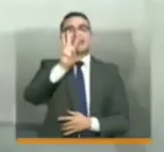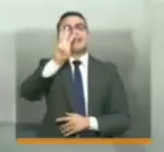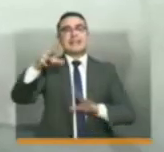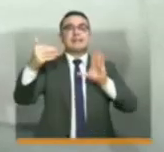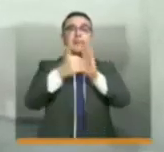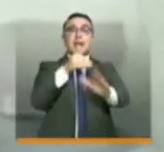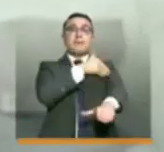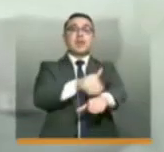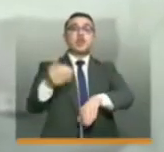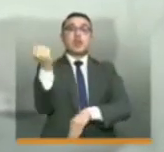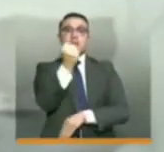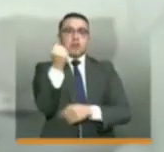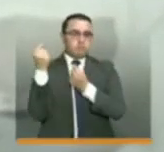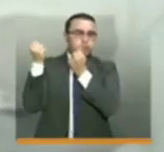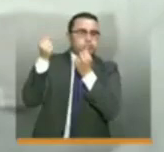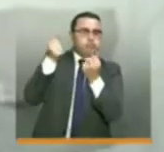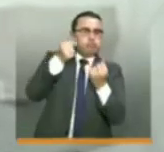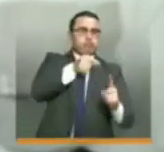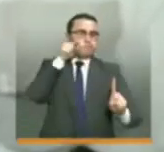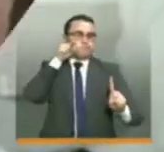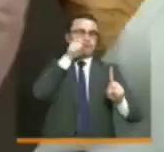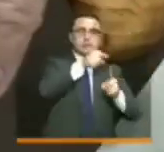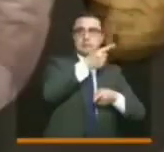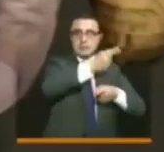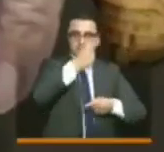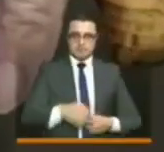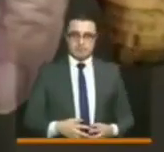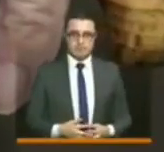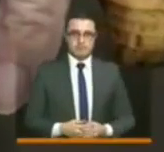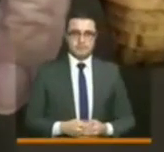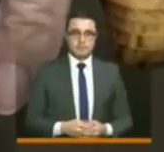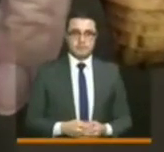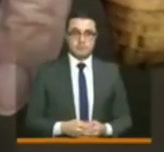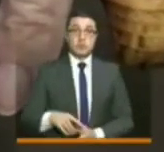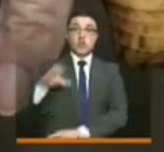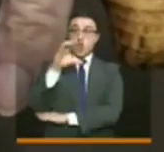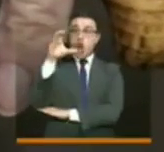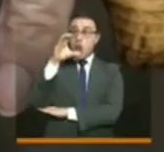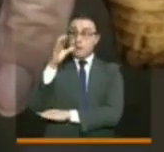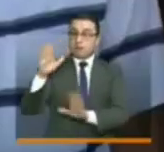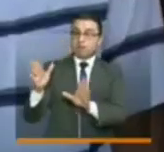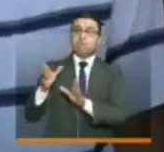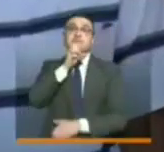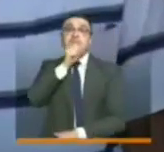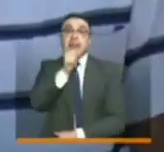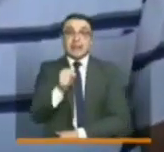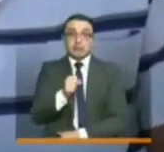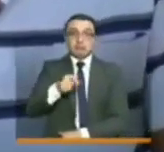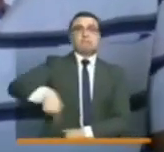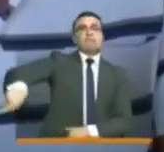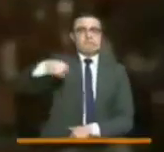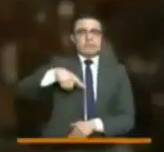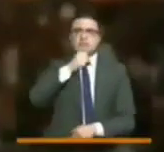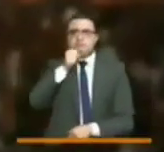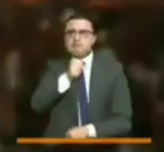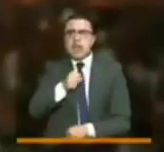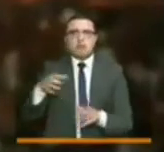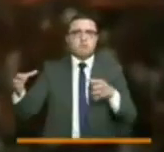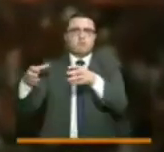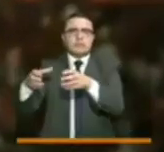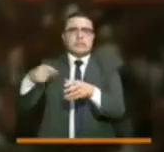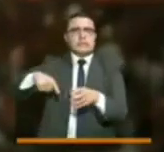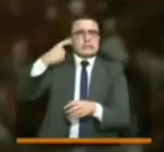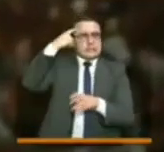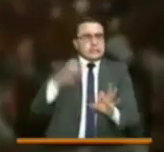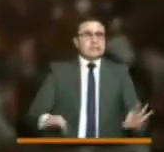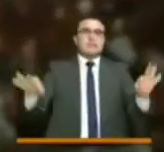mil millones de pesos para este fin. Colombia Mayor. Los adultos mayores también son una prioridad. Más